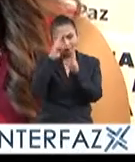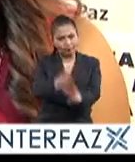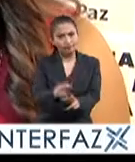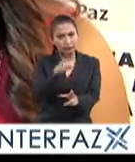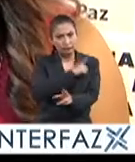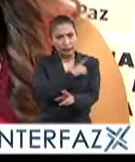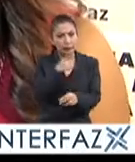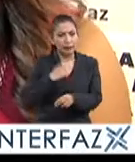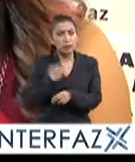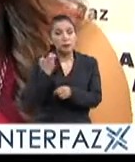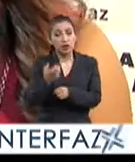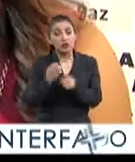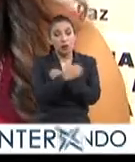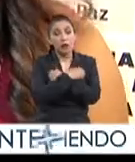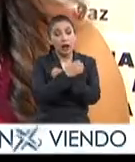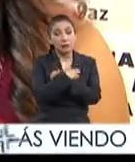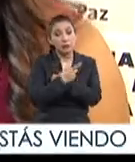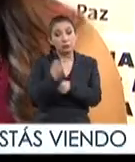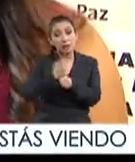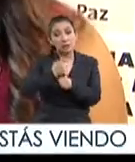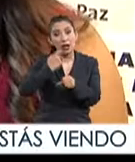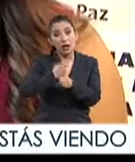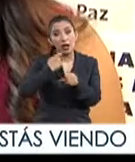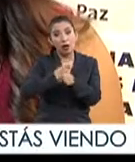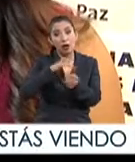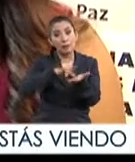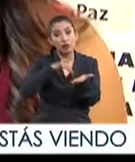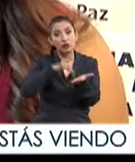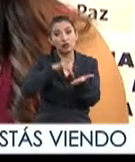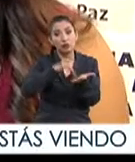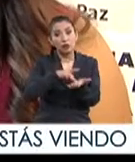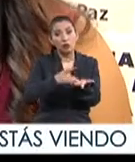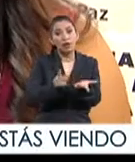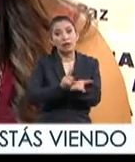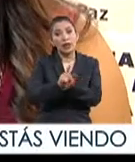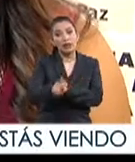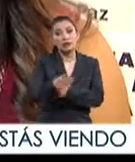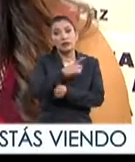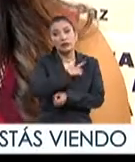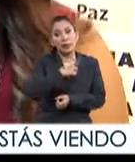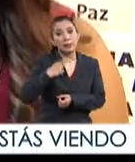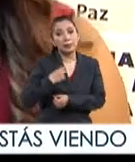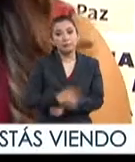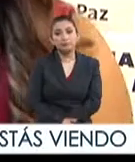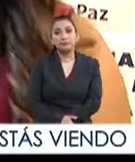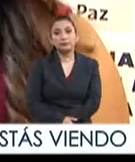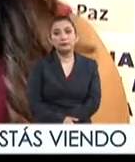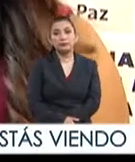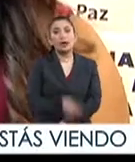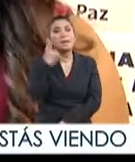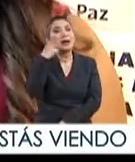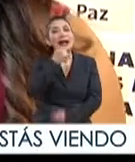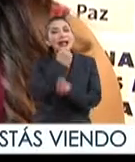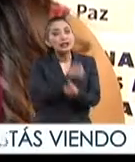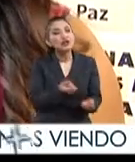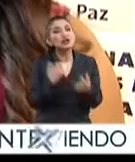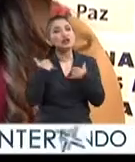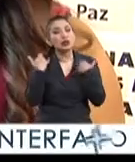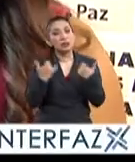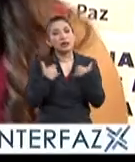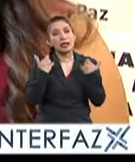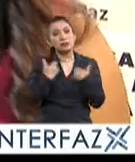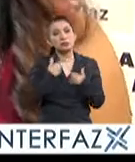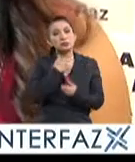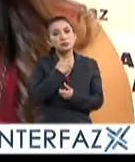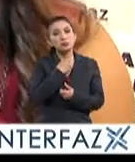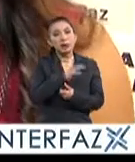en ese sentido la educación es la principal herramienta o es uno de los principales derechos que se tiene que garantizar para que niñas, niños y adolescentes